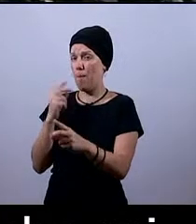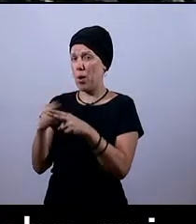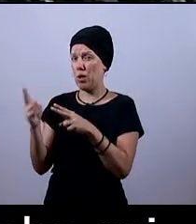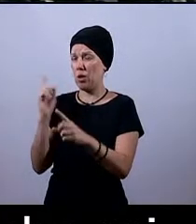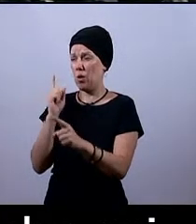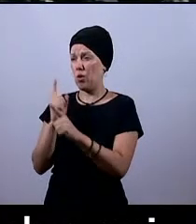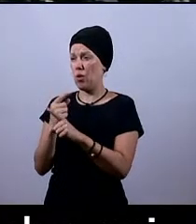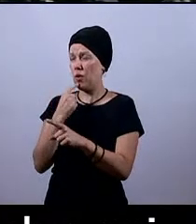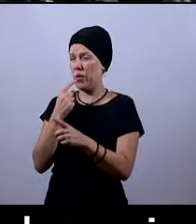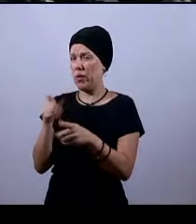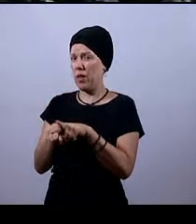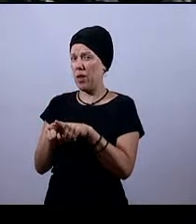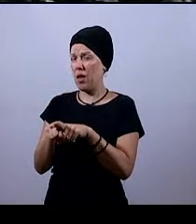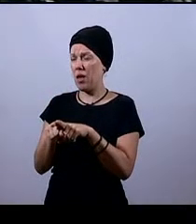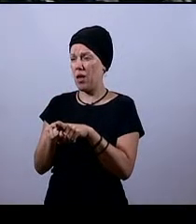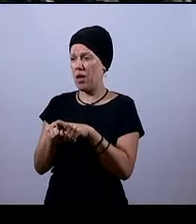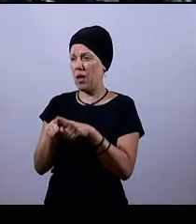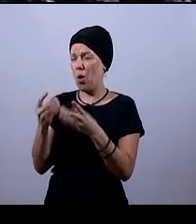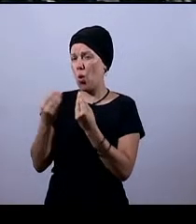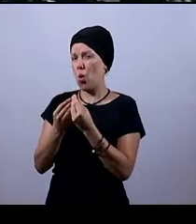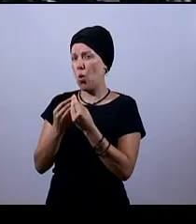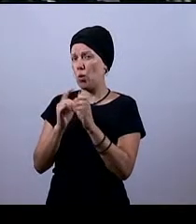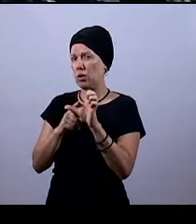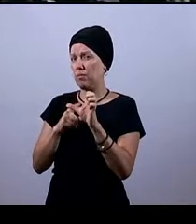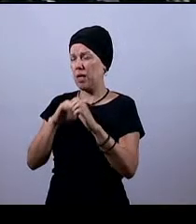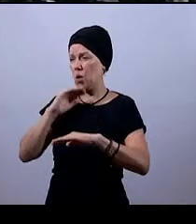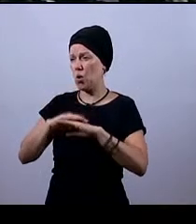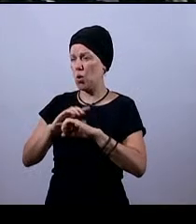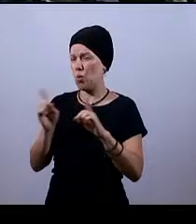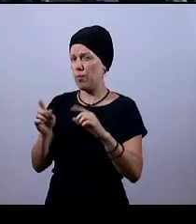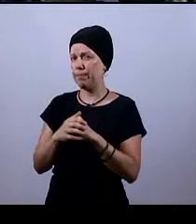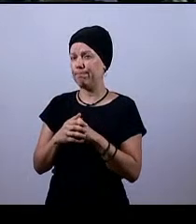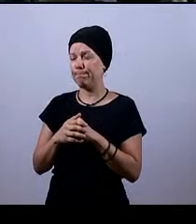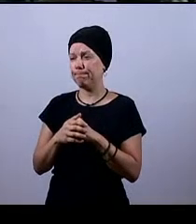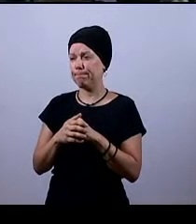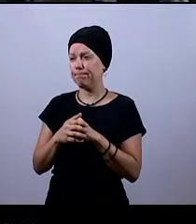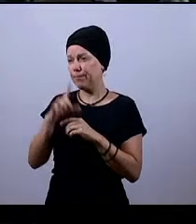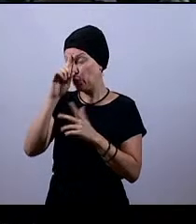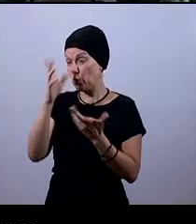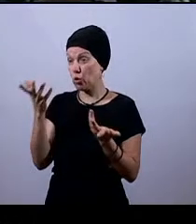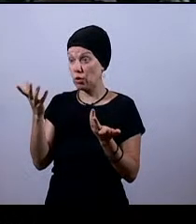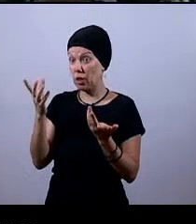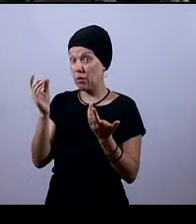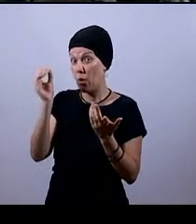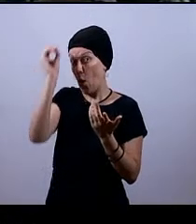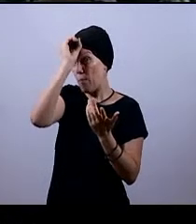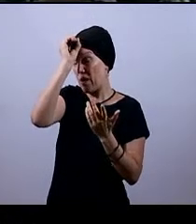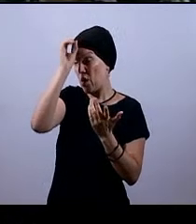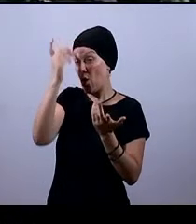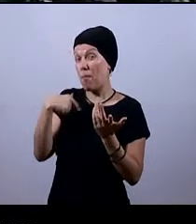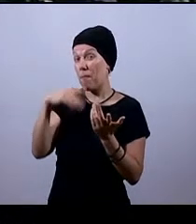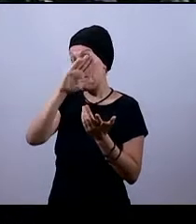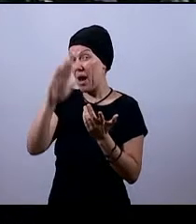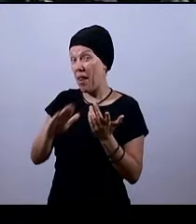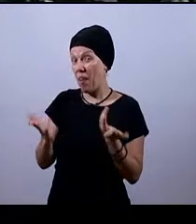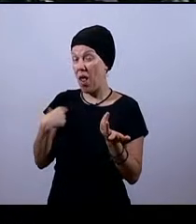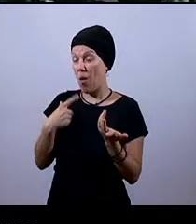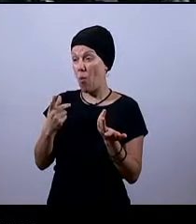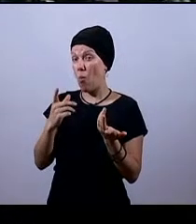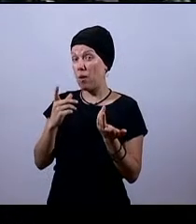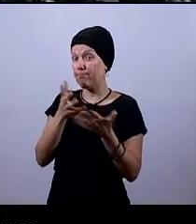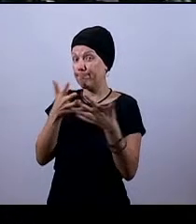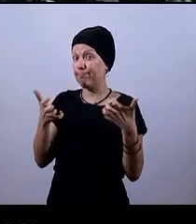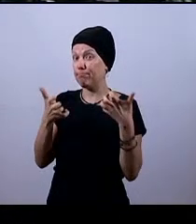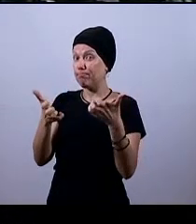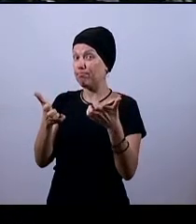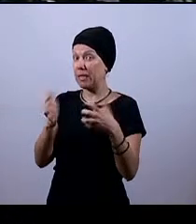de entendimiento con la Junta, decían que faltaba diálogo. No sé qué le parece esta observación y cuál sería su mensaje